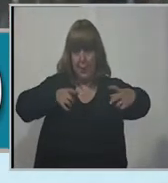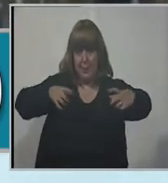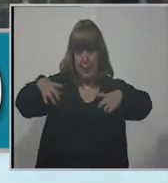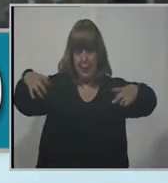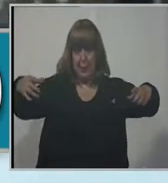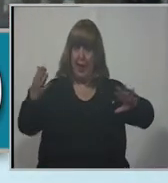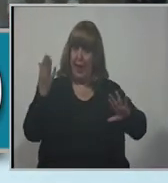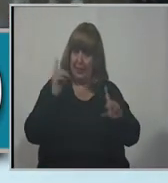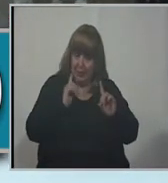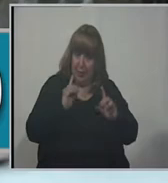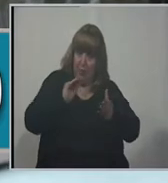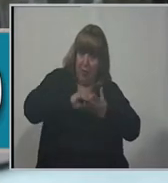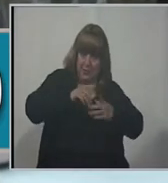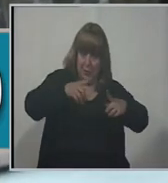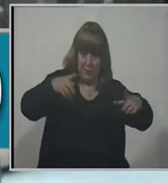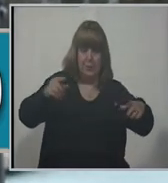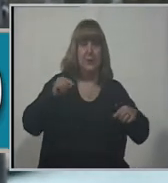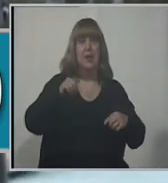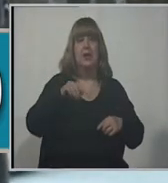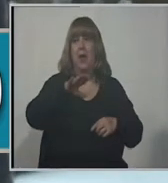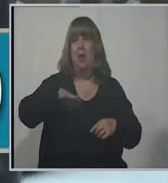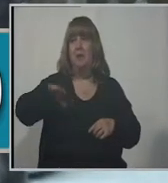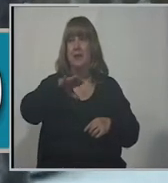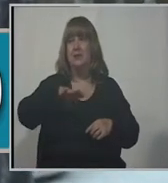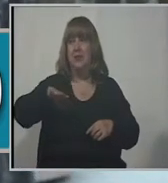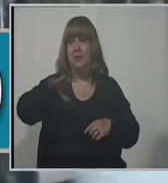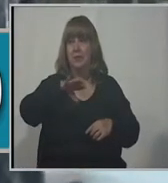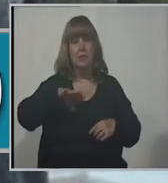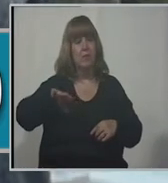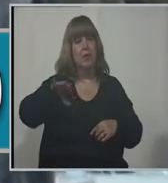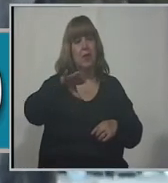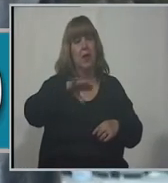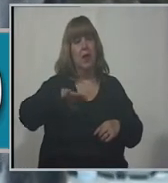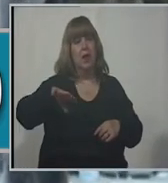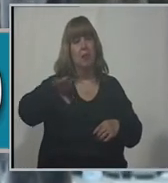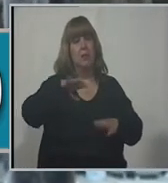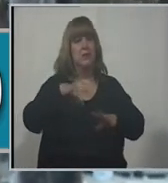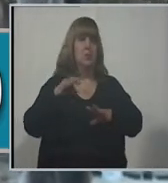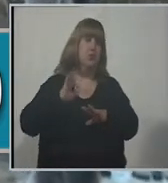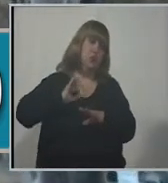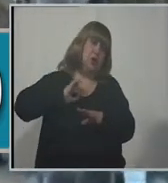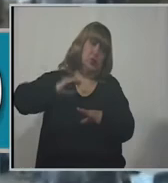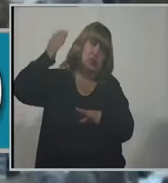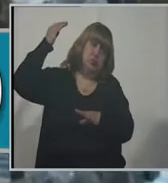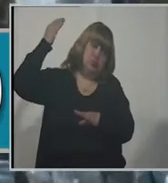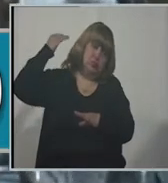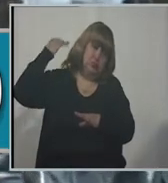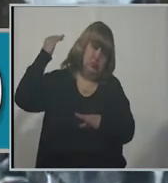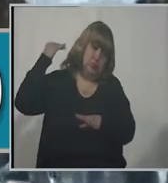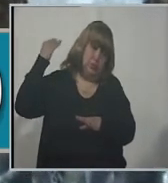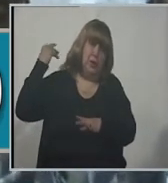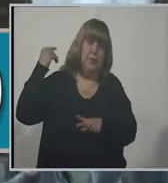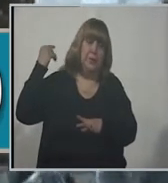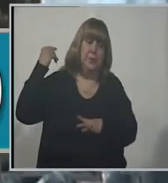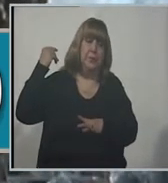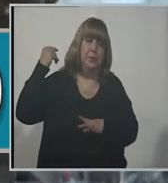antiguamente, y se generó, como esta es una plaza donde desde hace muchos años casi todas las